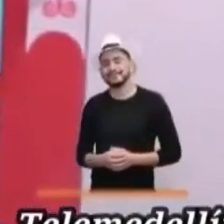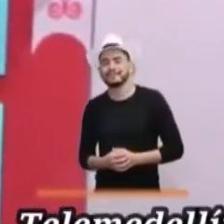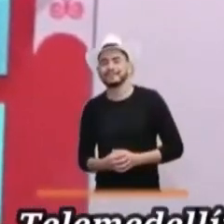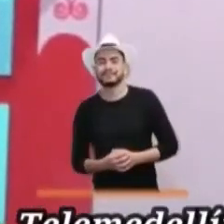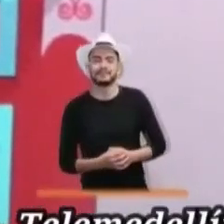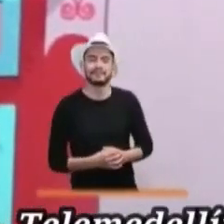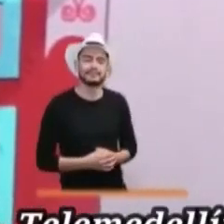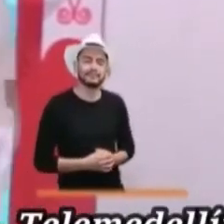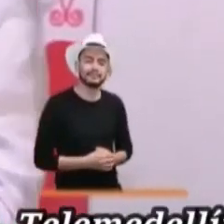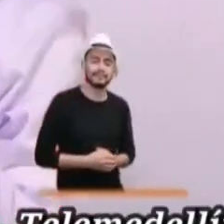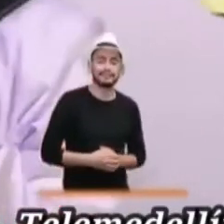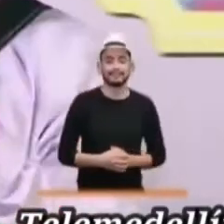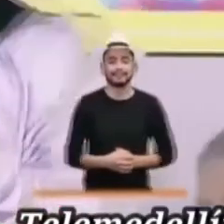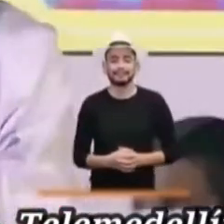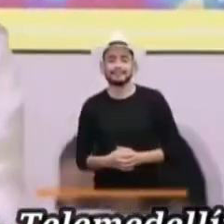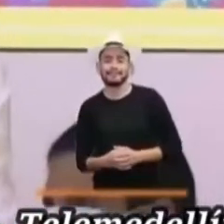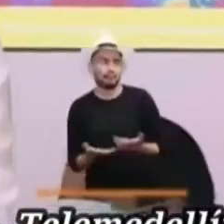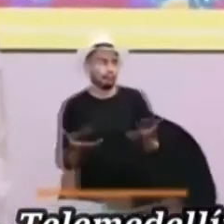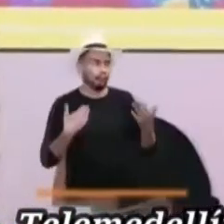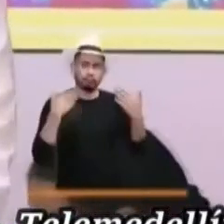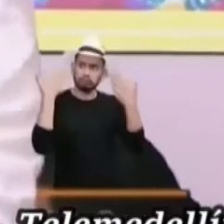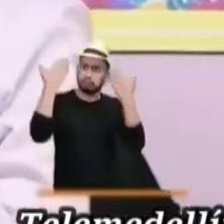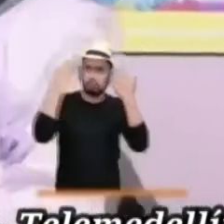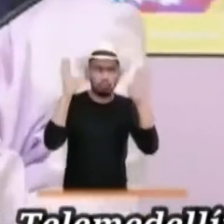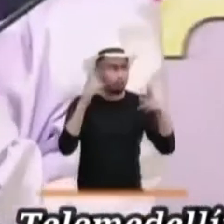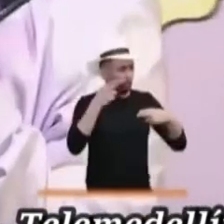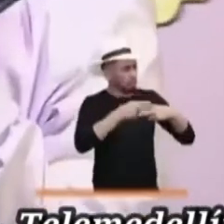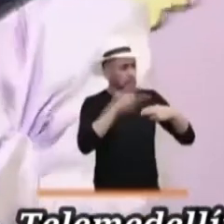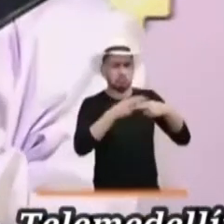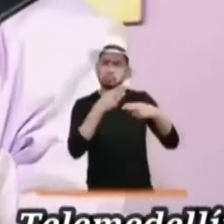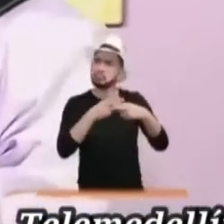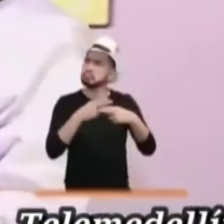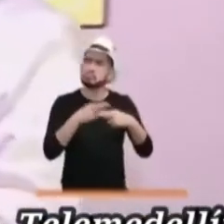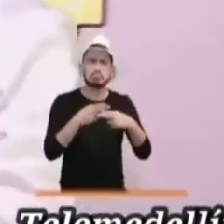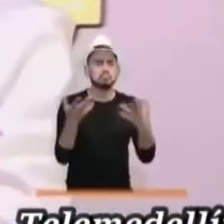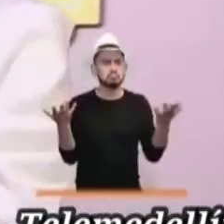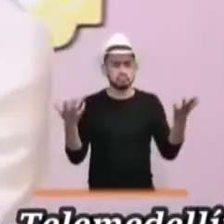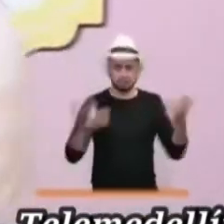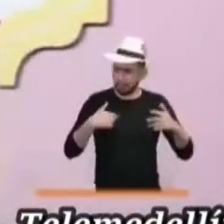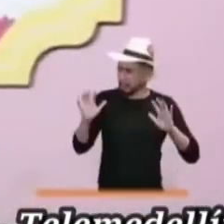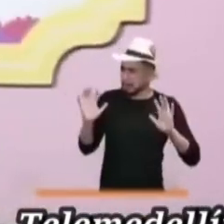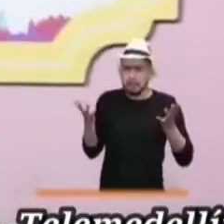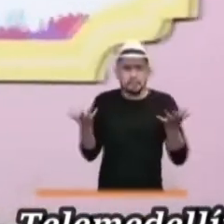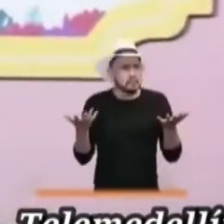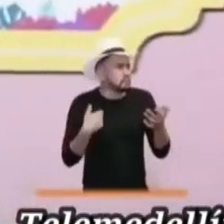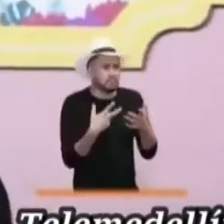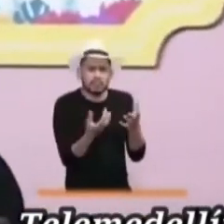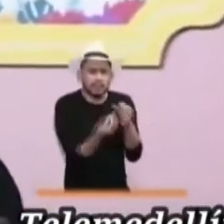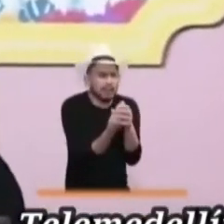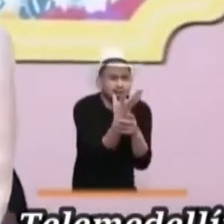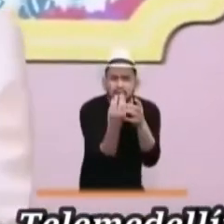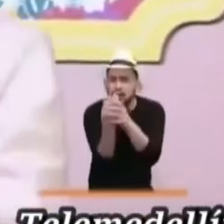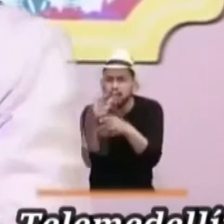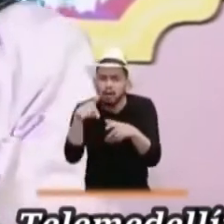Yo no sé cómo se llaman, ni pregunté por la yunta, porque es que el que